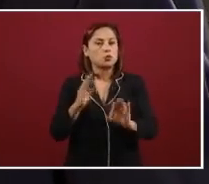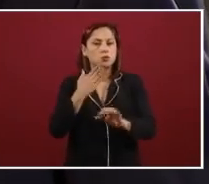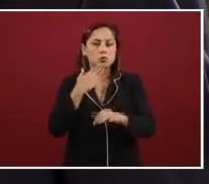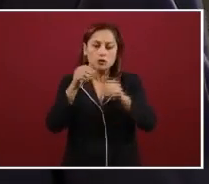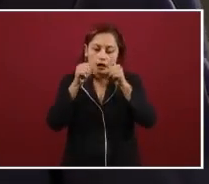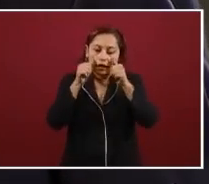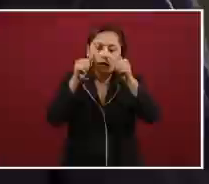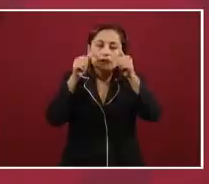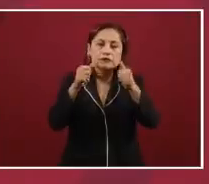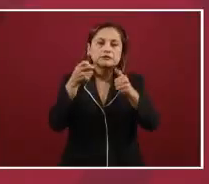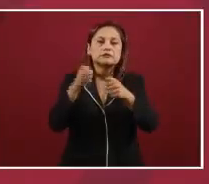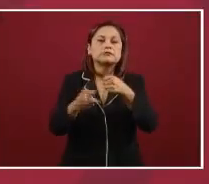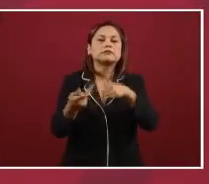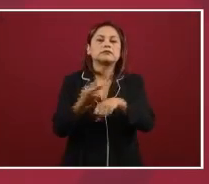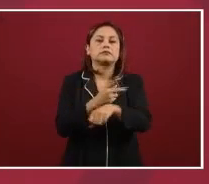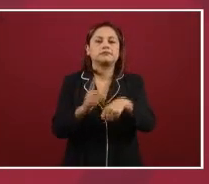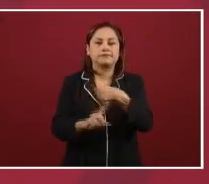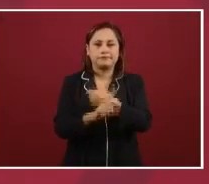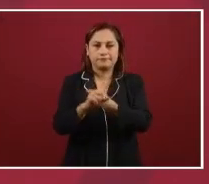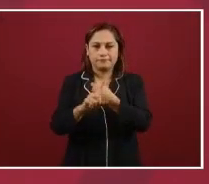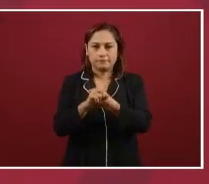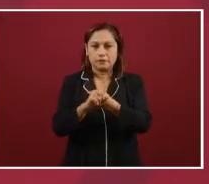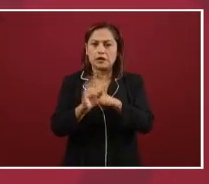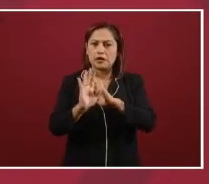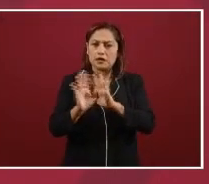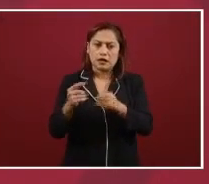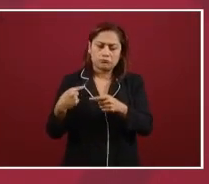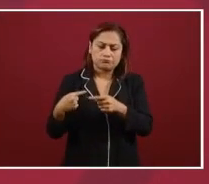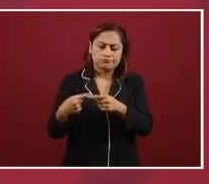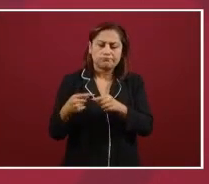y vamos muy bien. Y